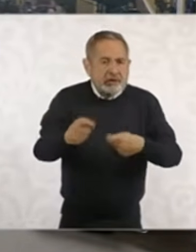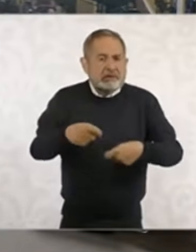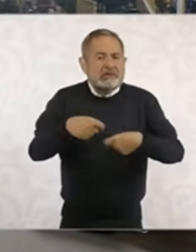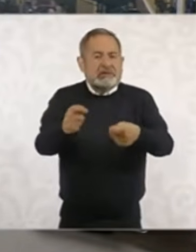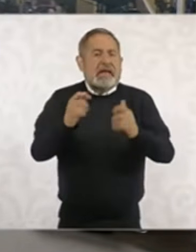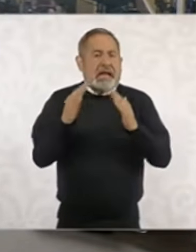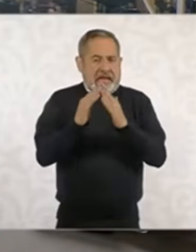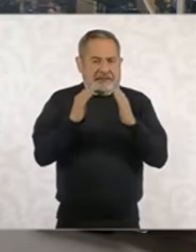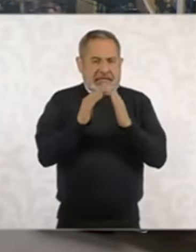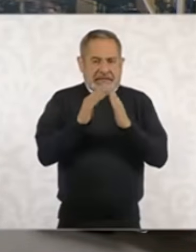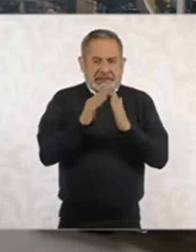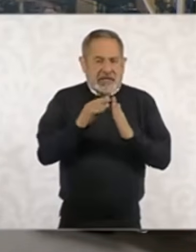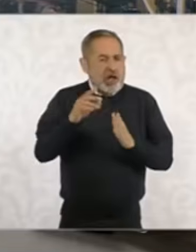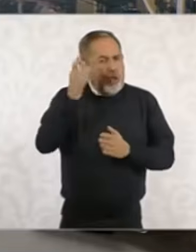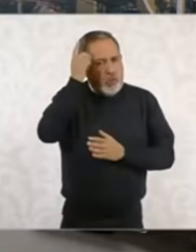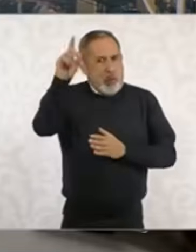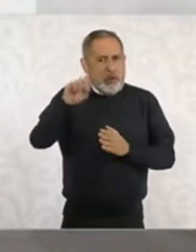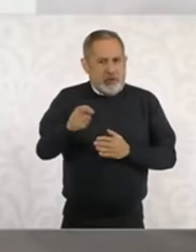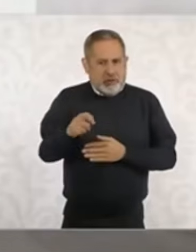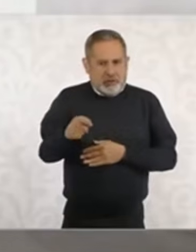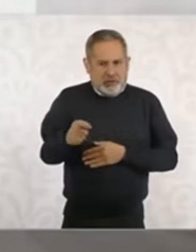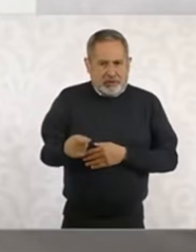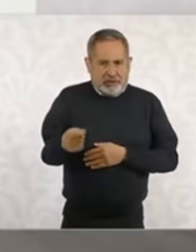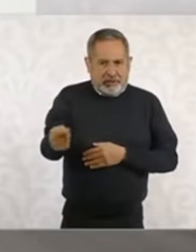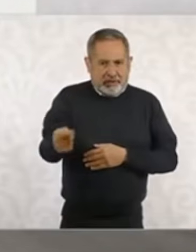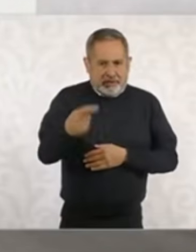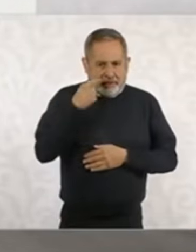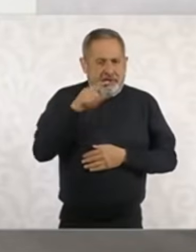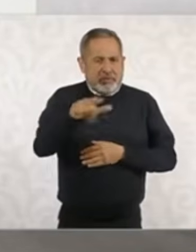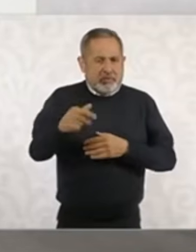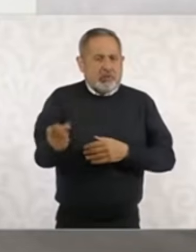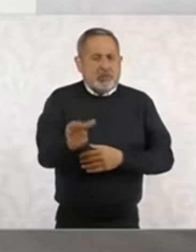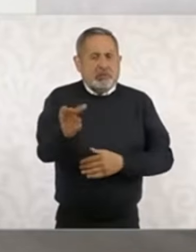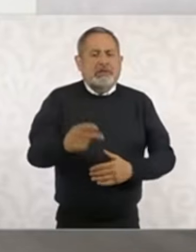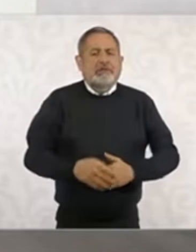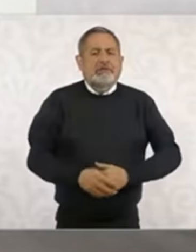y luego pasamos a las preguntas. Lo que quieran.